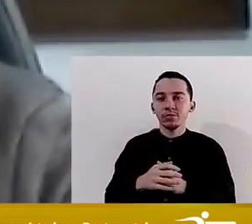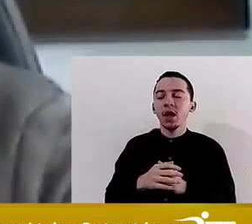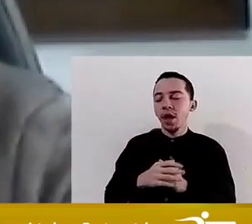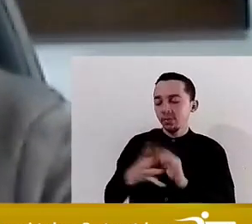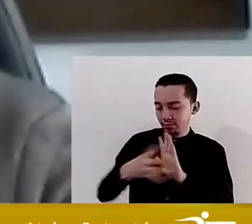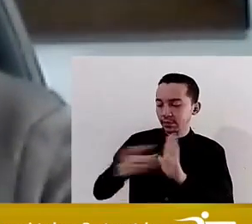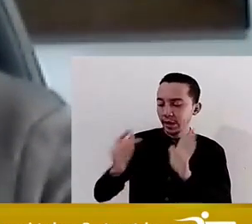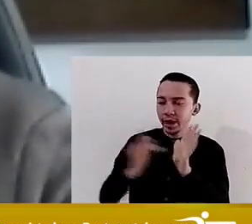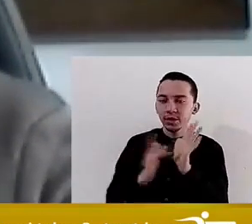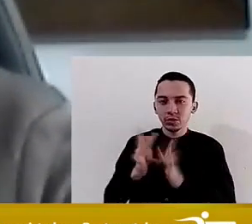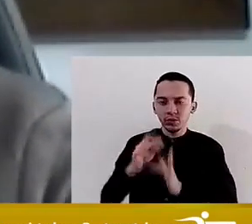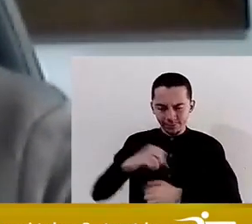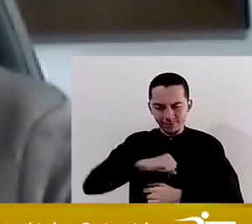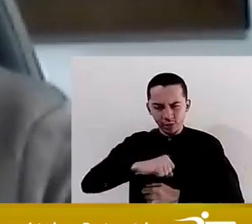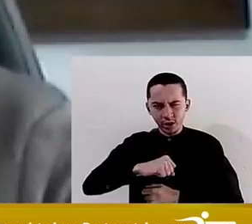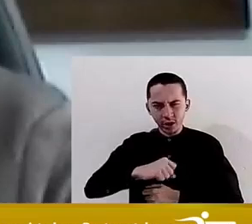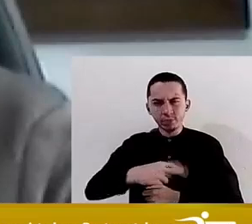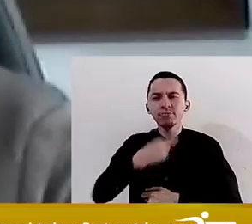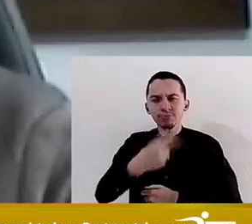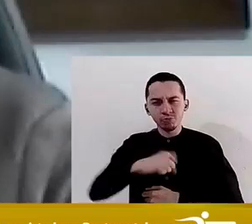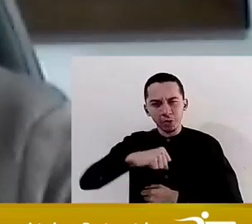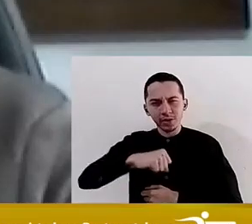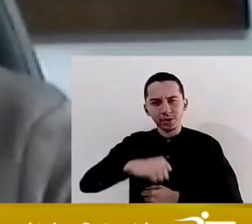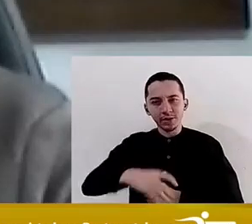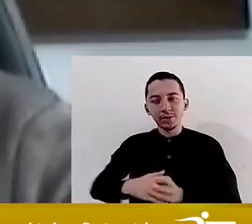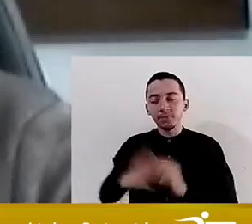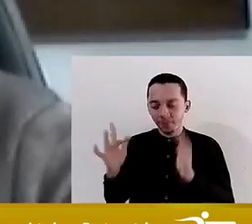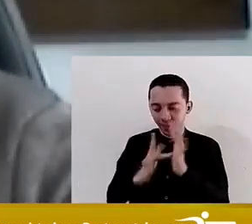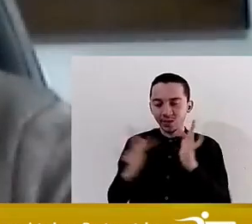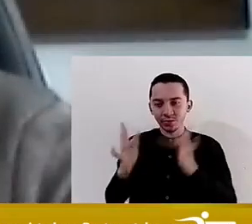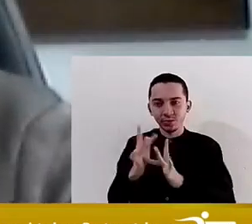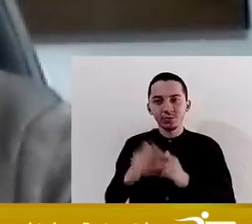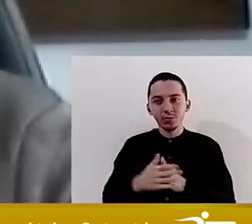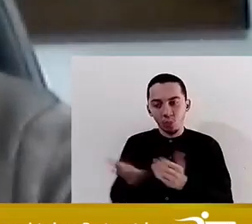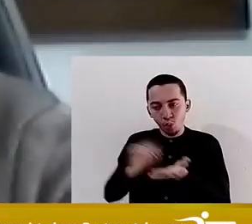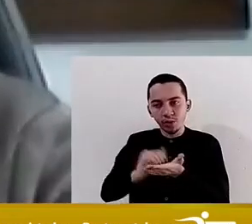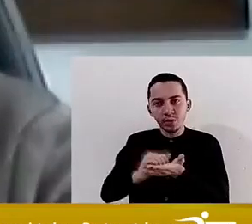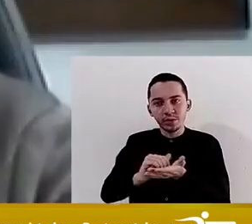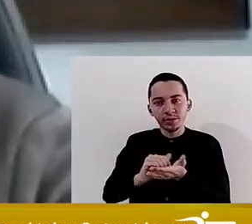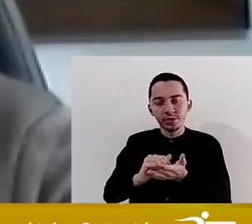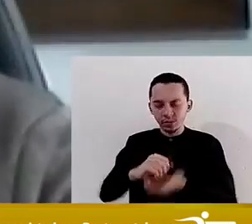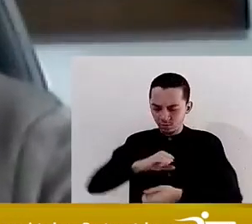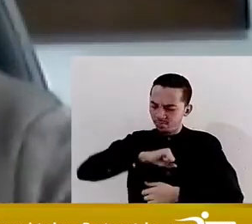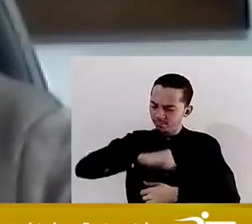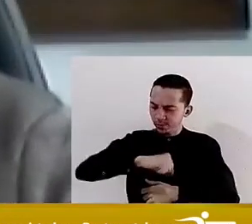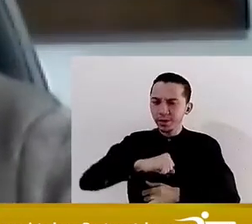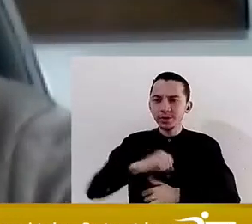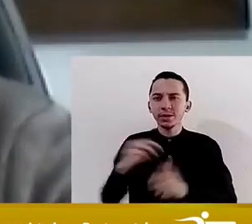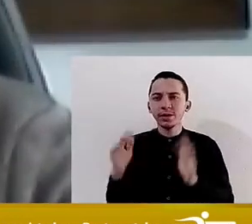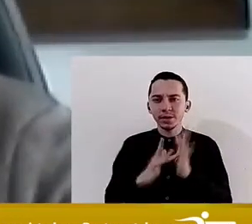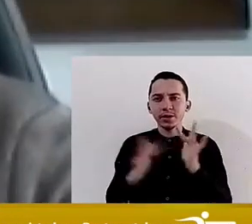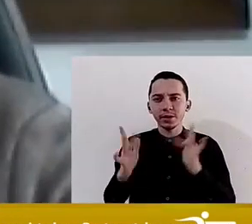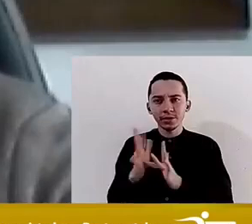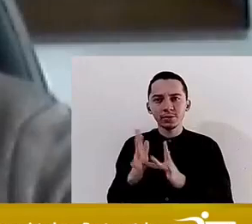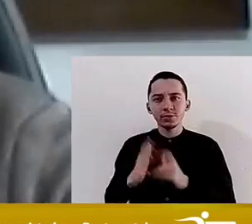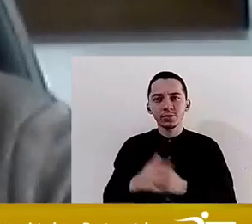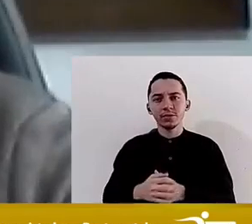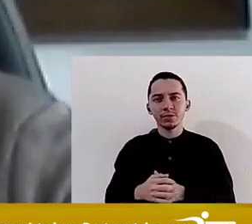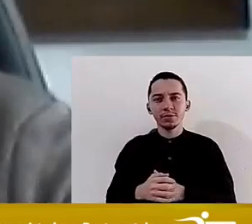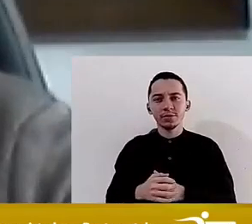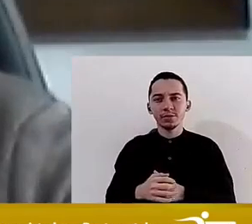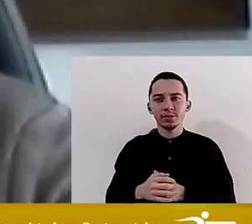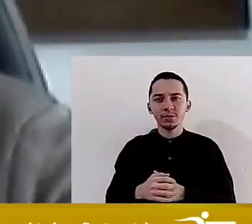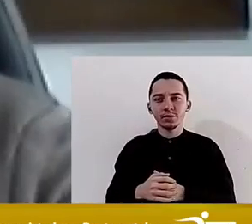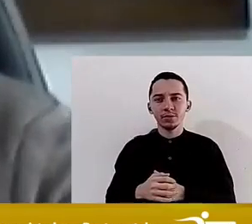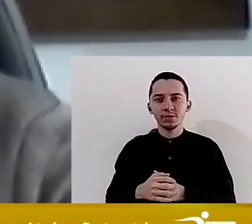más fuerte. Jesús, dilo más fuerte. Jesús, dilo